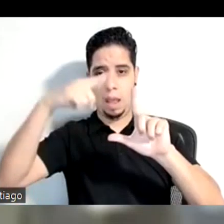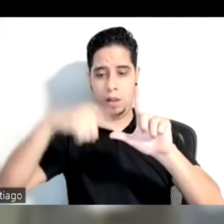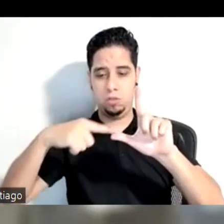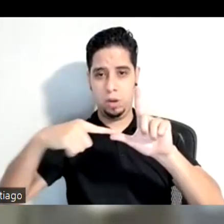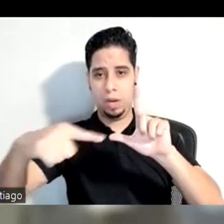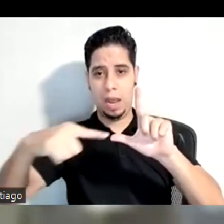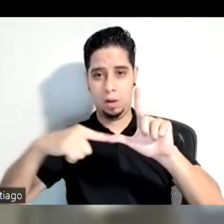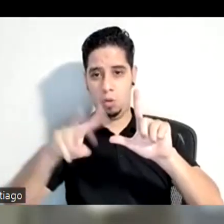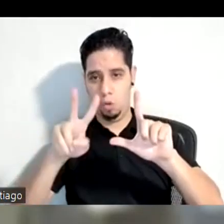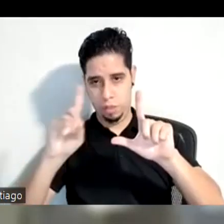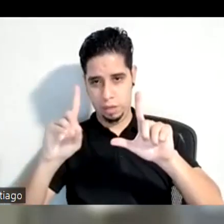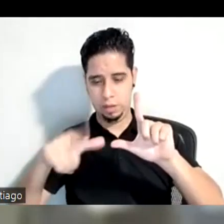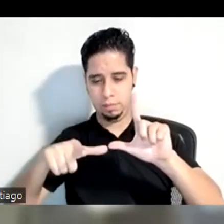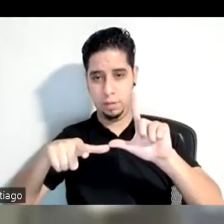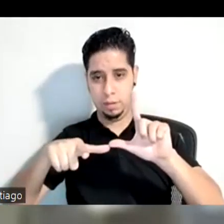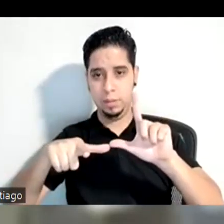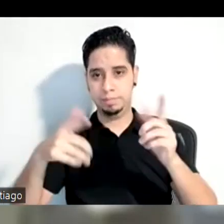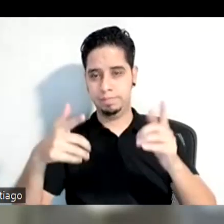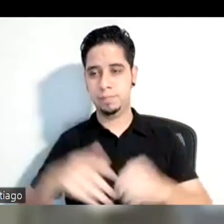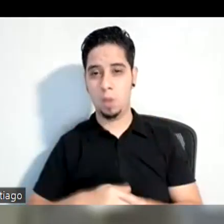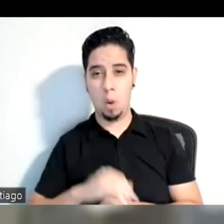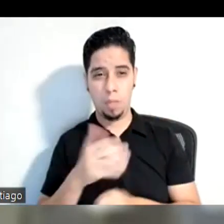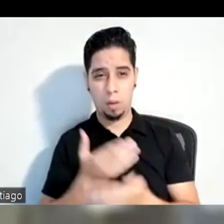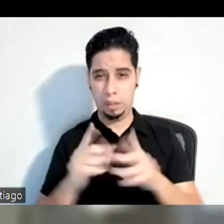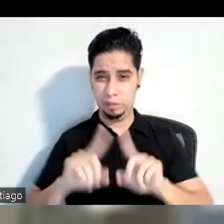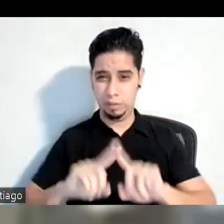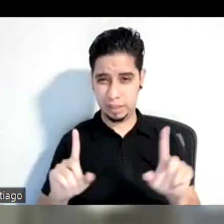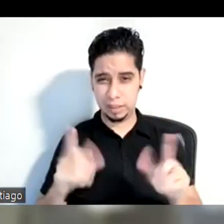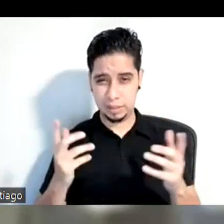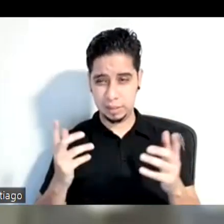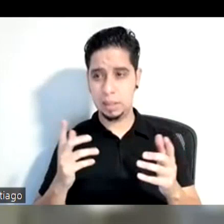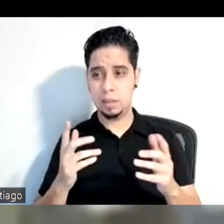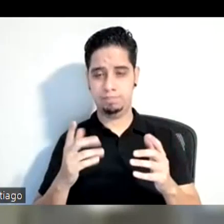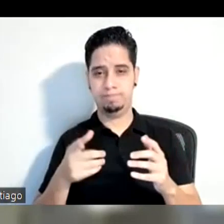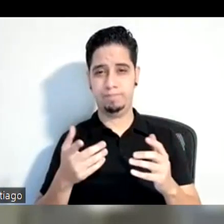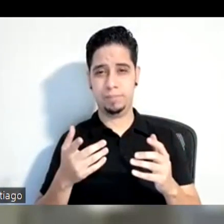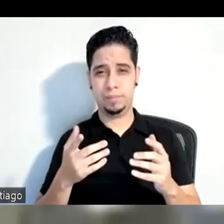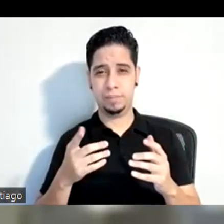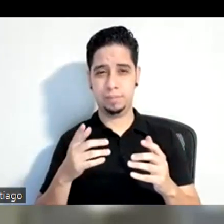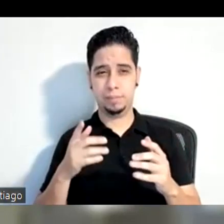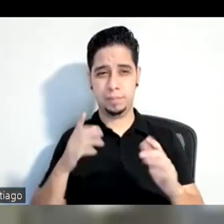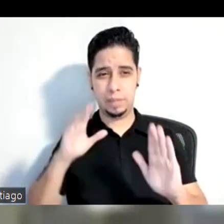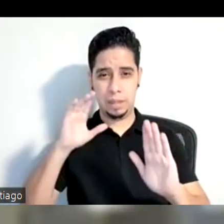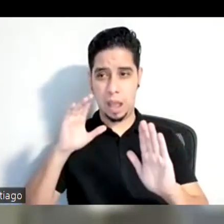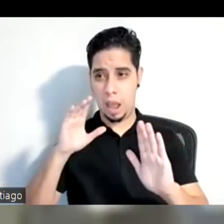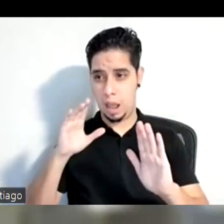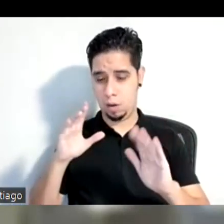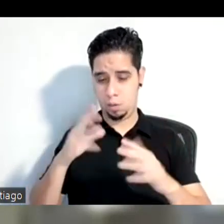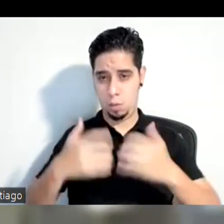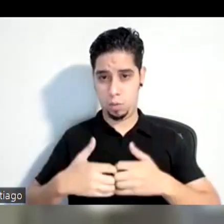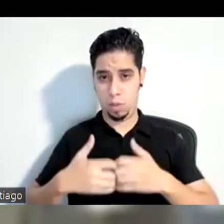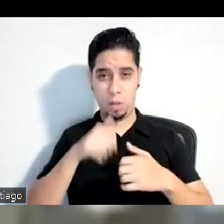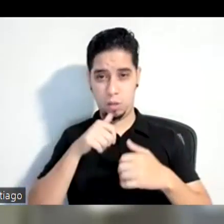pasa? Eso ya era una dificultad. Otra dificultad, pues que la imagen no tenía a veces la velocidad, el sistema necesario, y la imagen